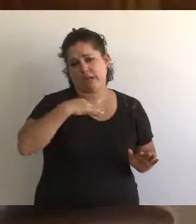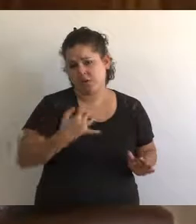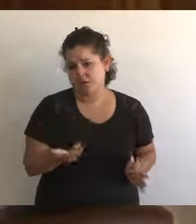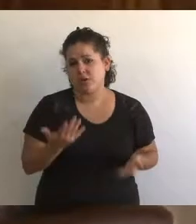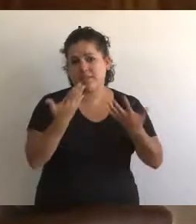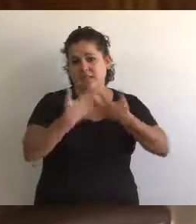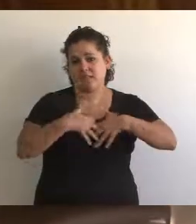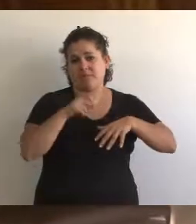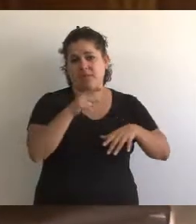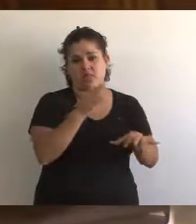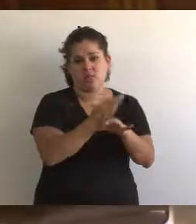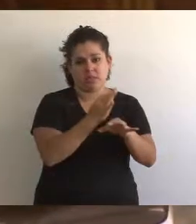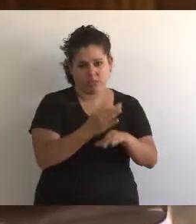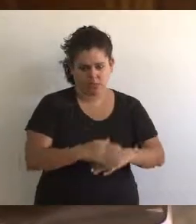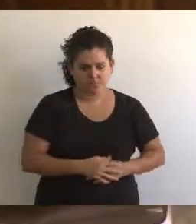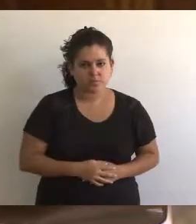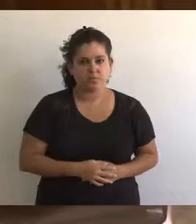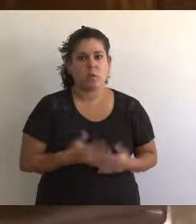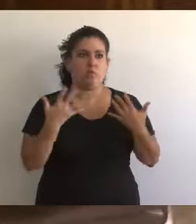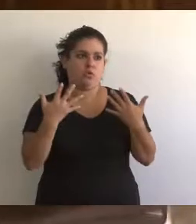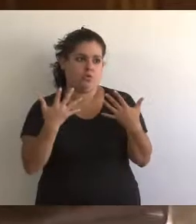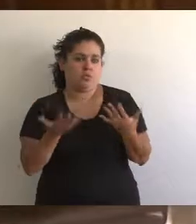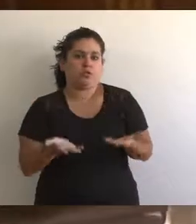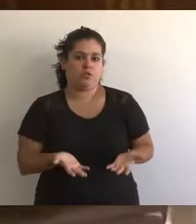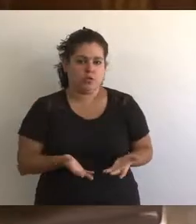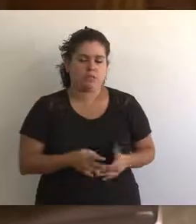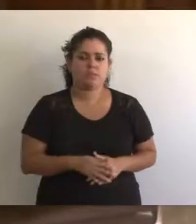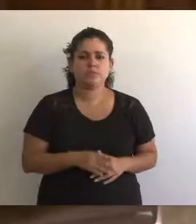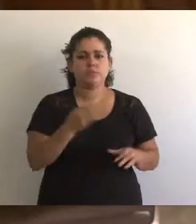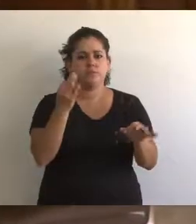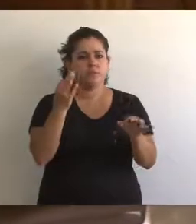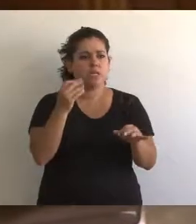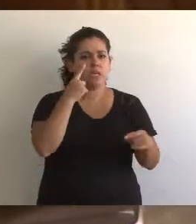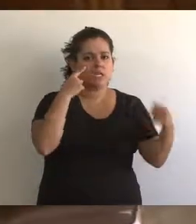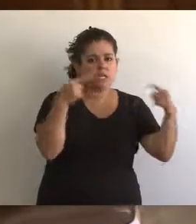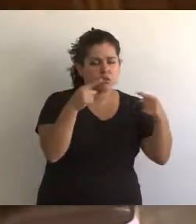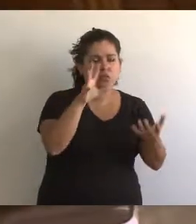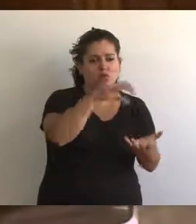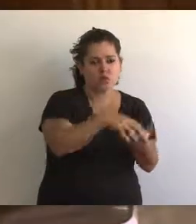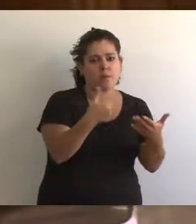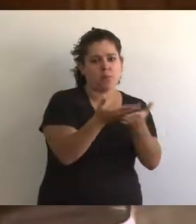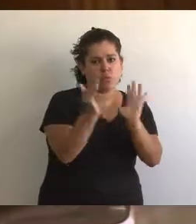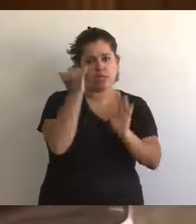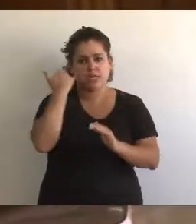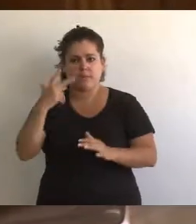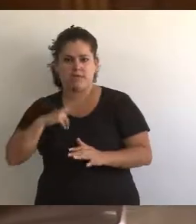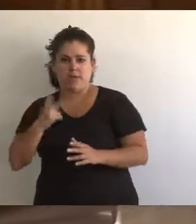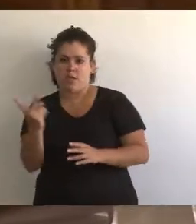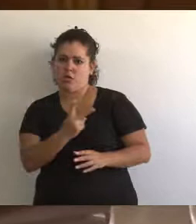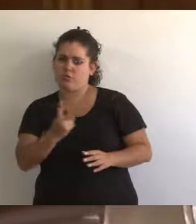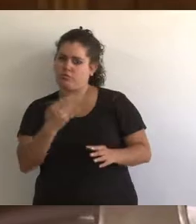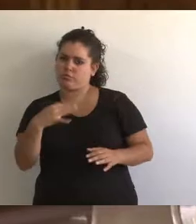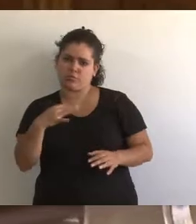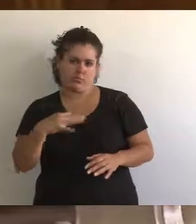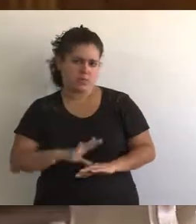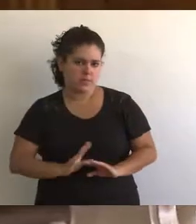obligatorios del sistema educativo. Por supuesto, las instituciones públicas y